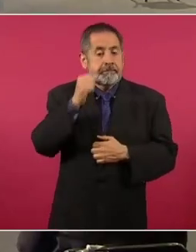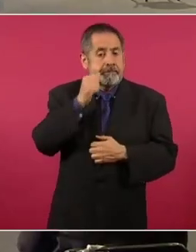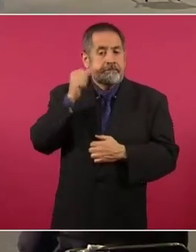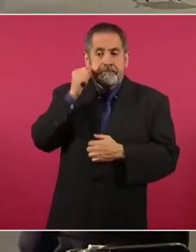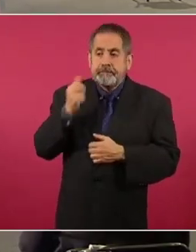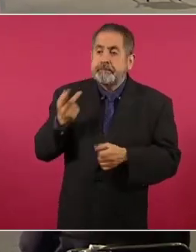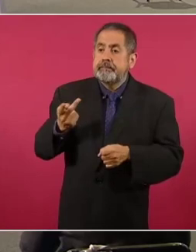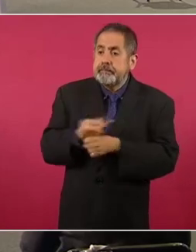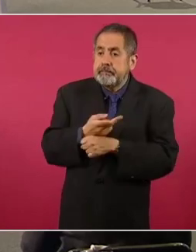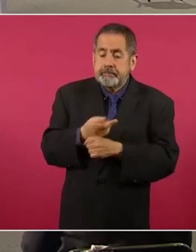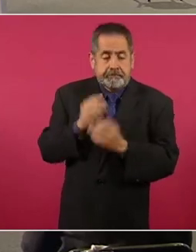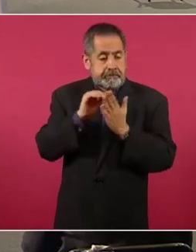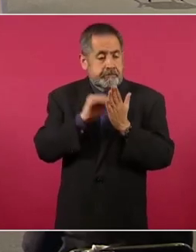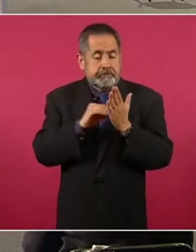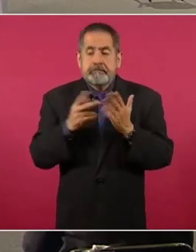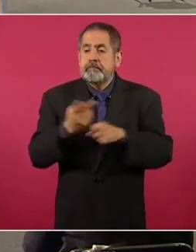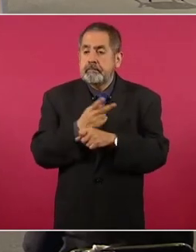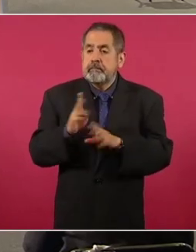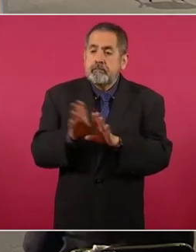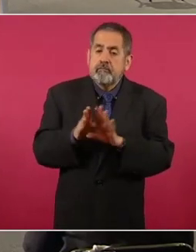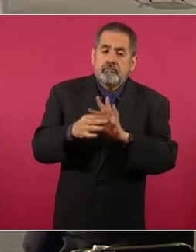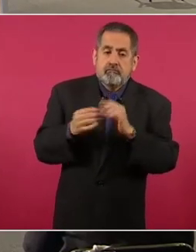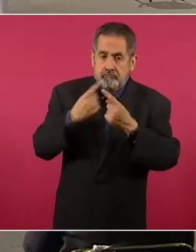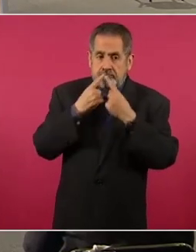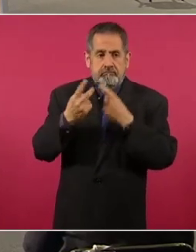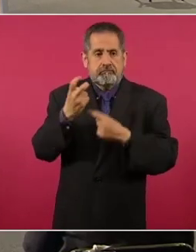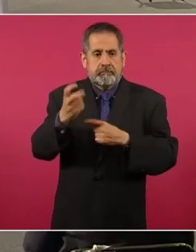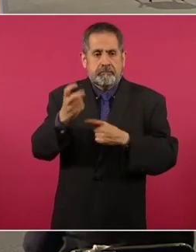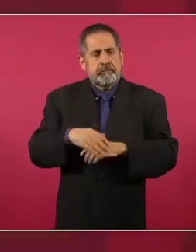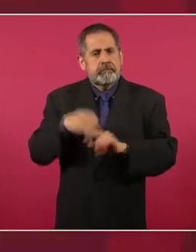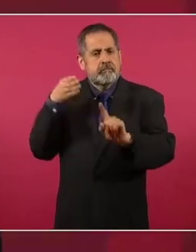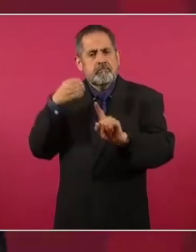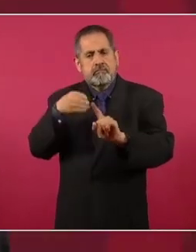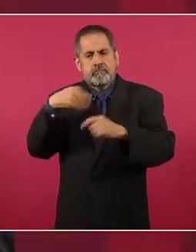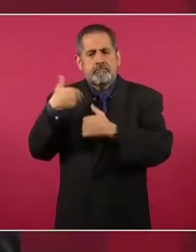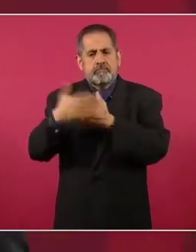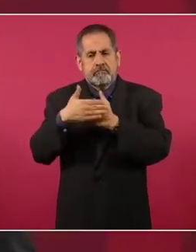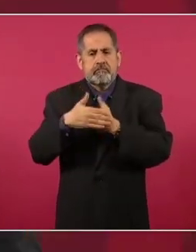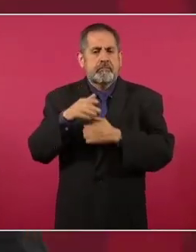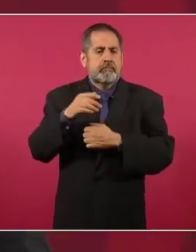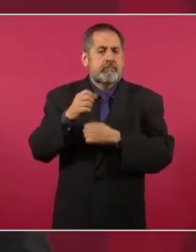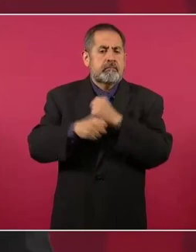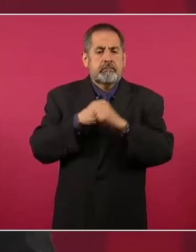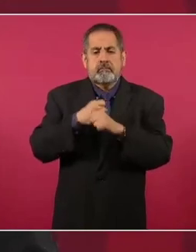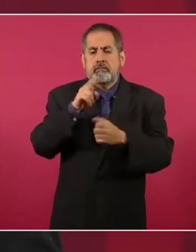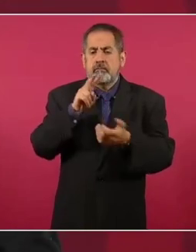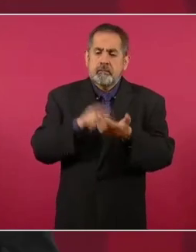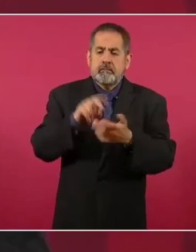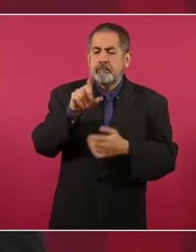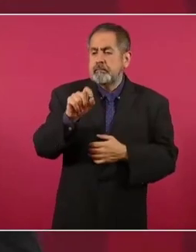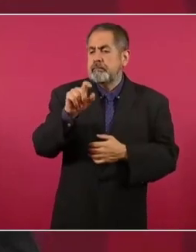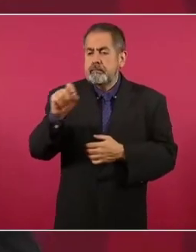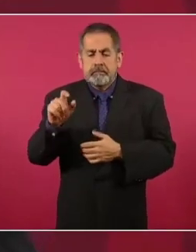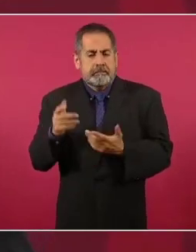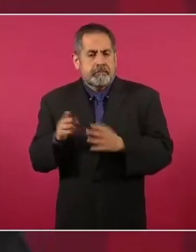y qué sigue para el año que viene. ¿Cuáles son las metas, los objetivos que cada quien propone y que se aceptan como un